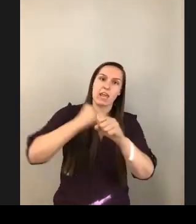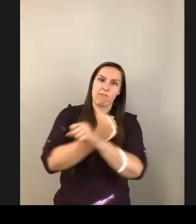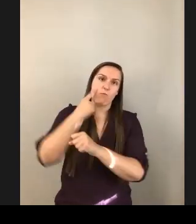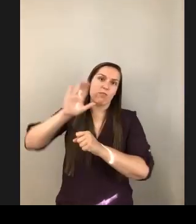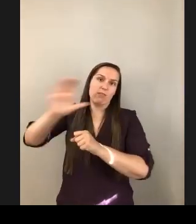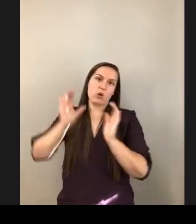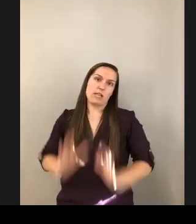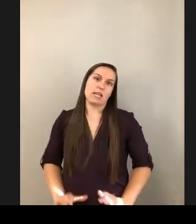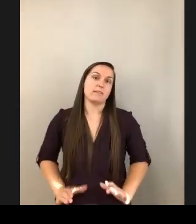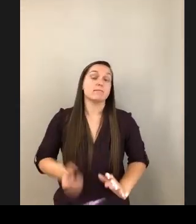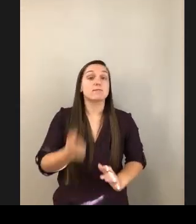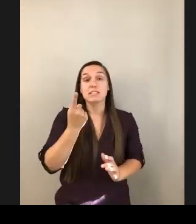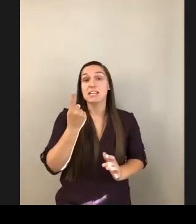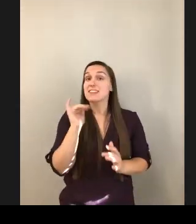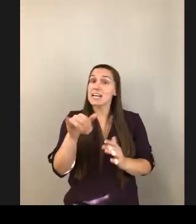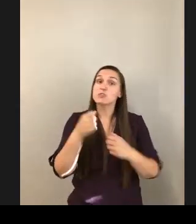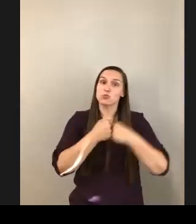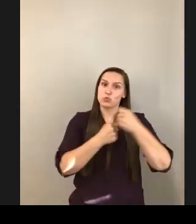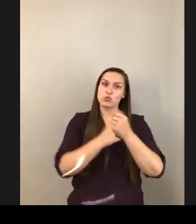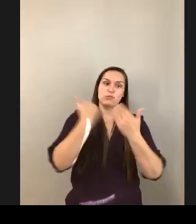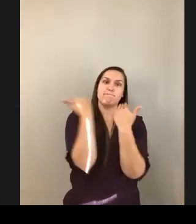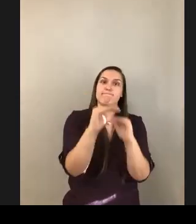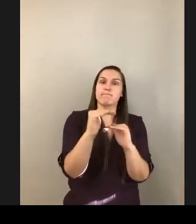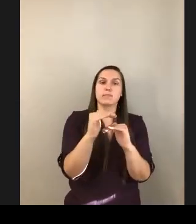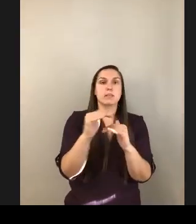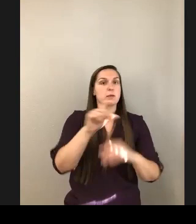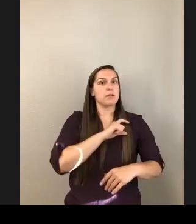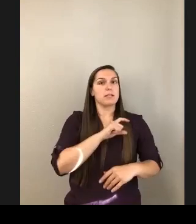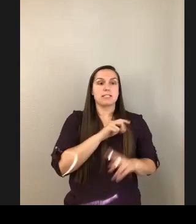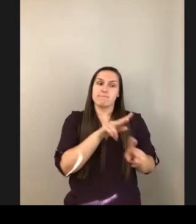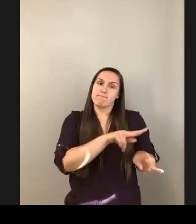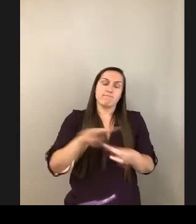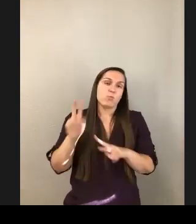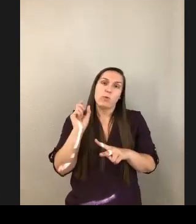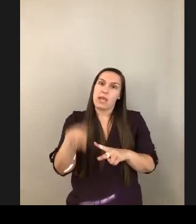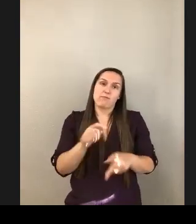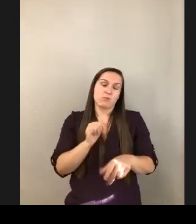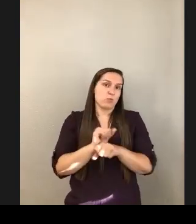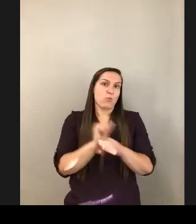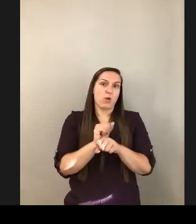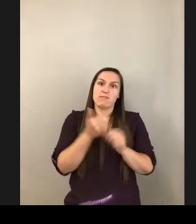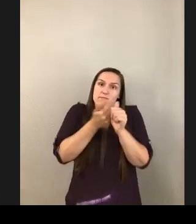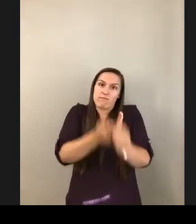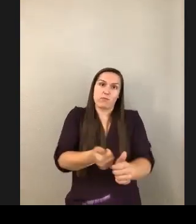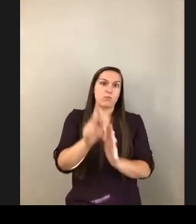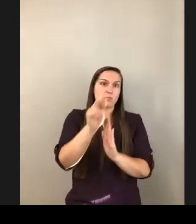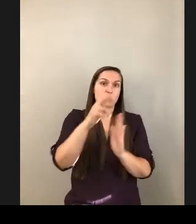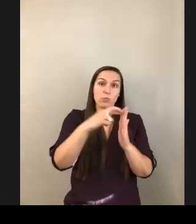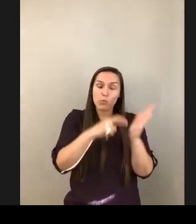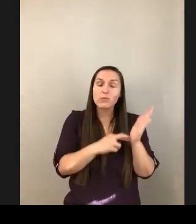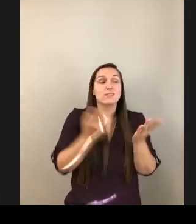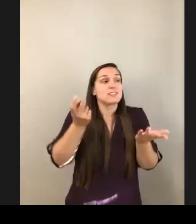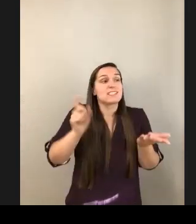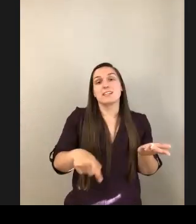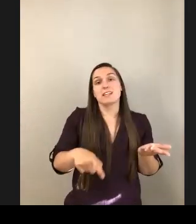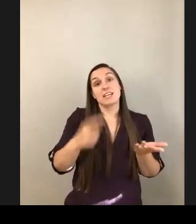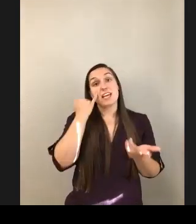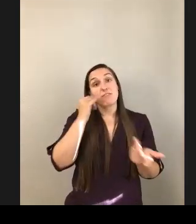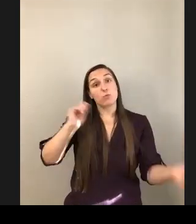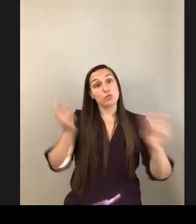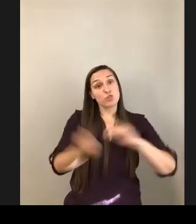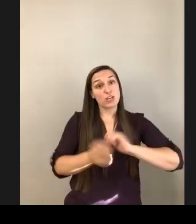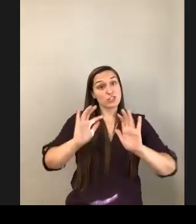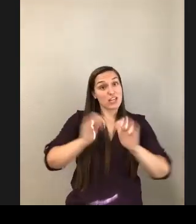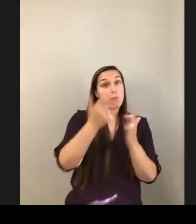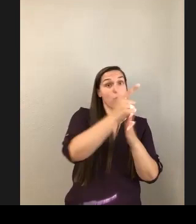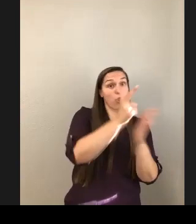Yo reconozco que es un límite y tenemos que trabajar con eso. Si se lo van a cambiar,